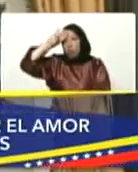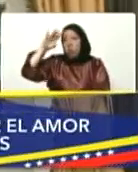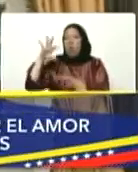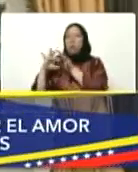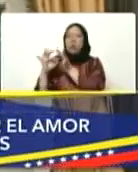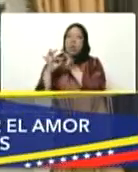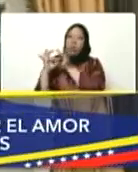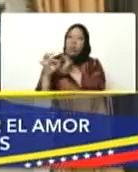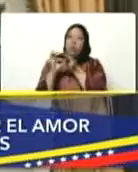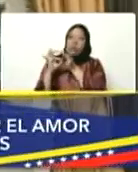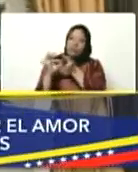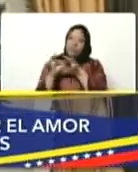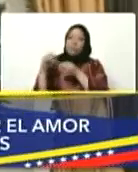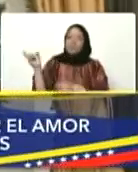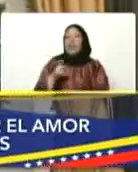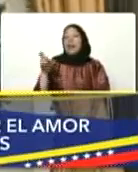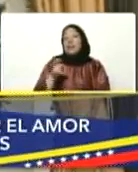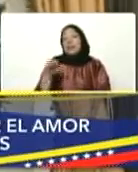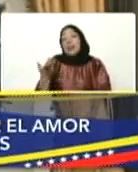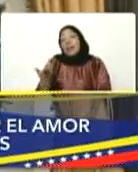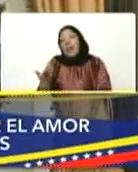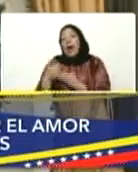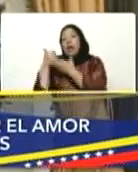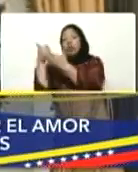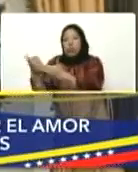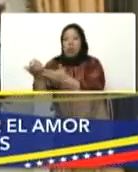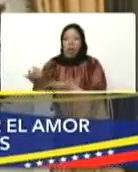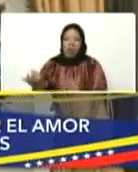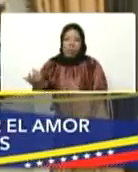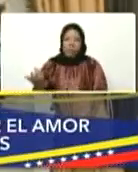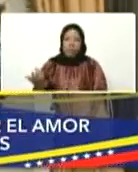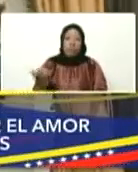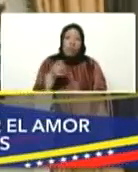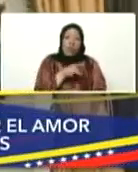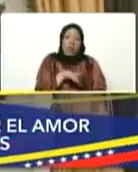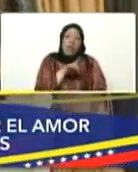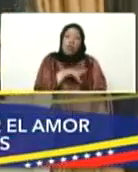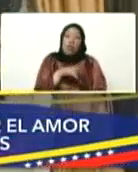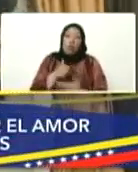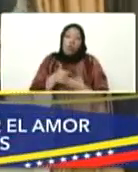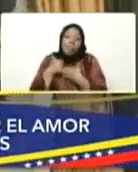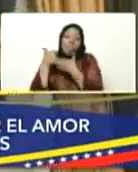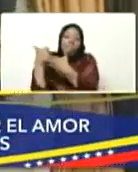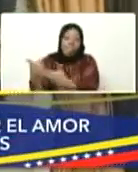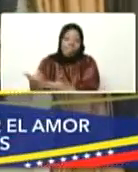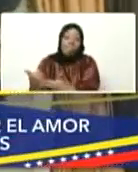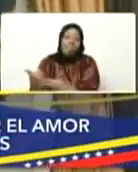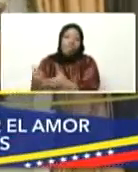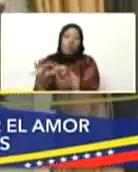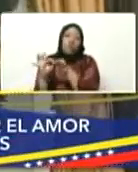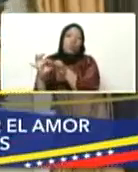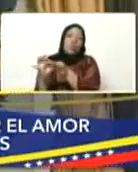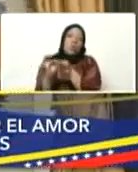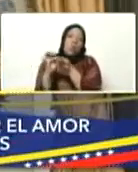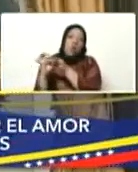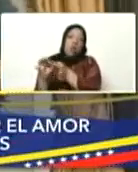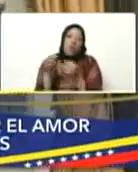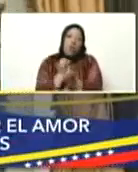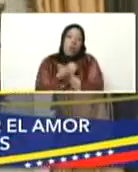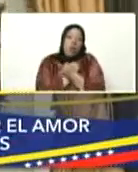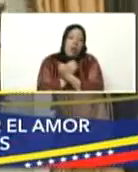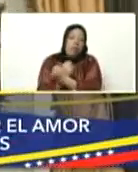unidos en la necesidad, en el dolor, pero también estamos unidos en el amor y